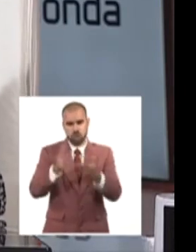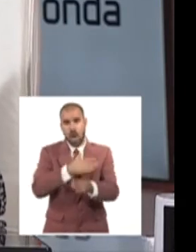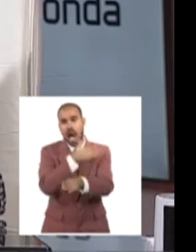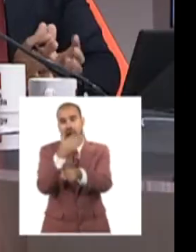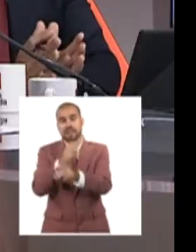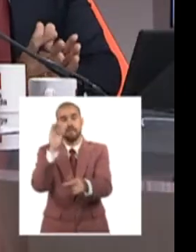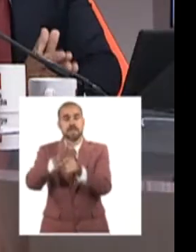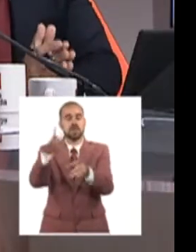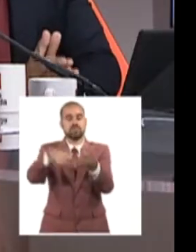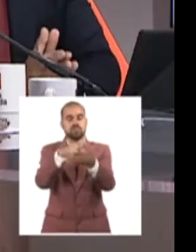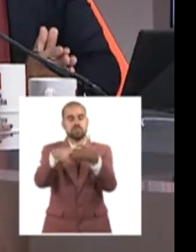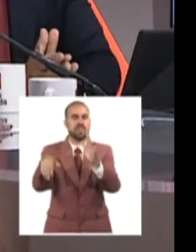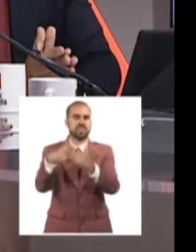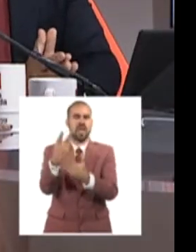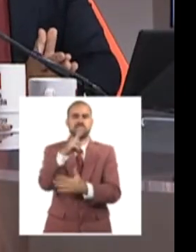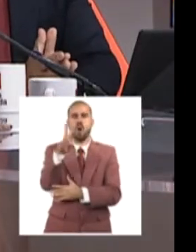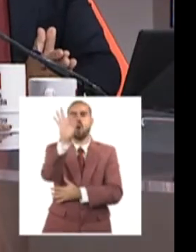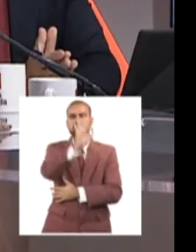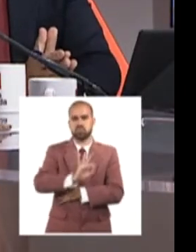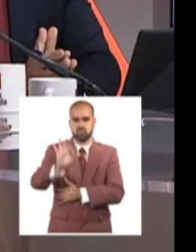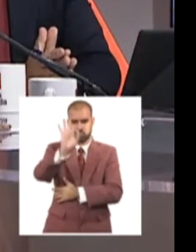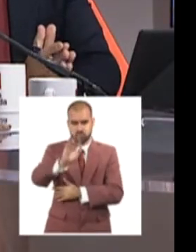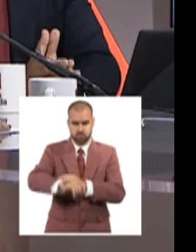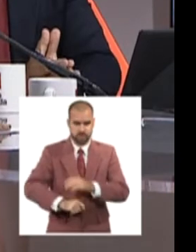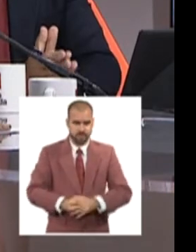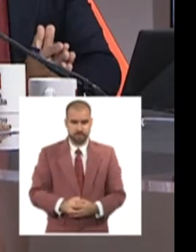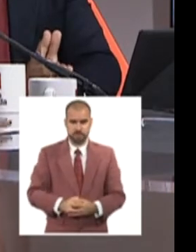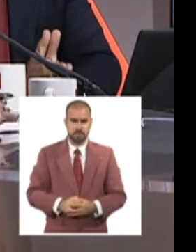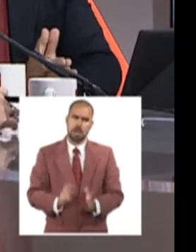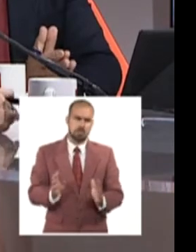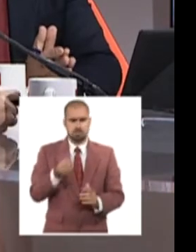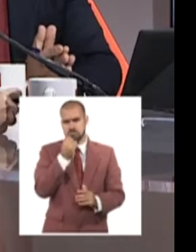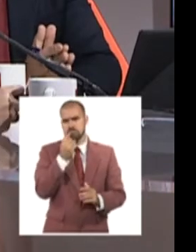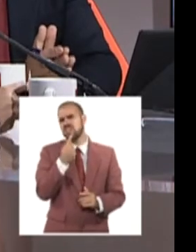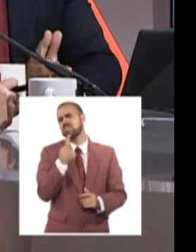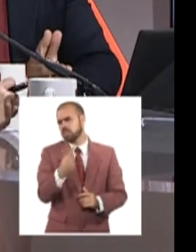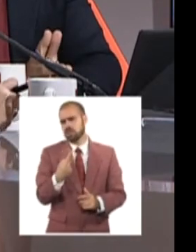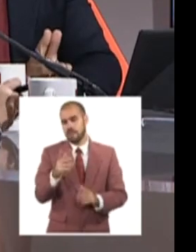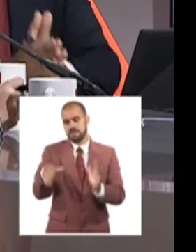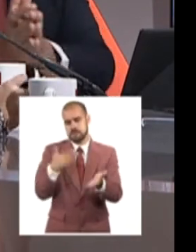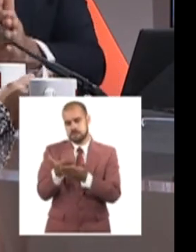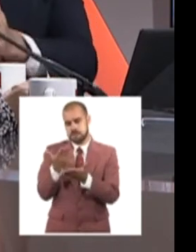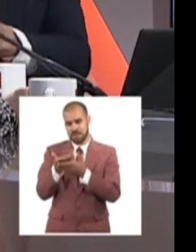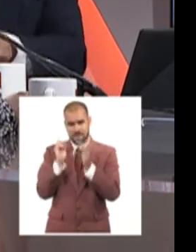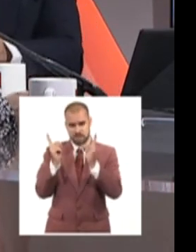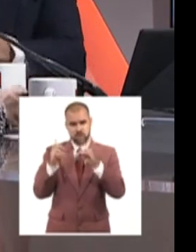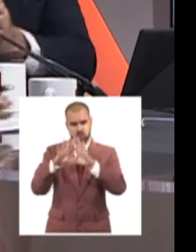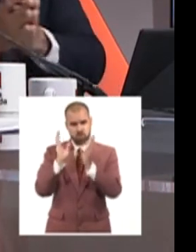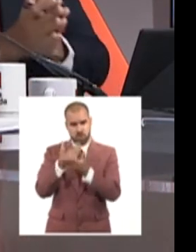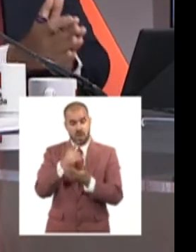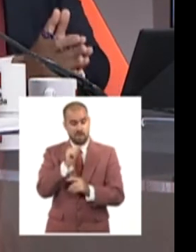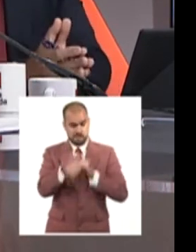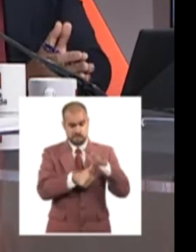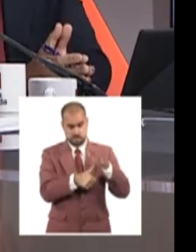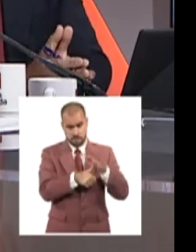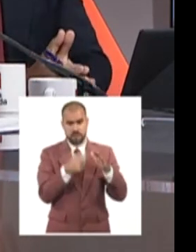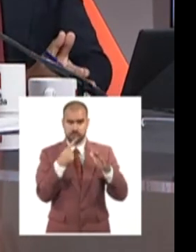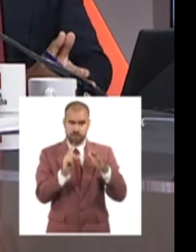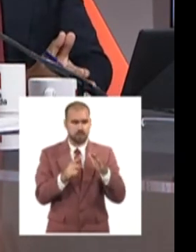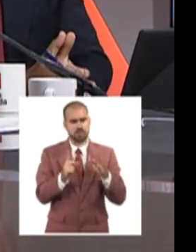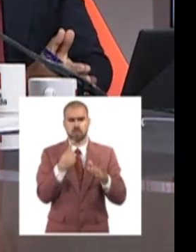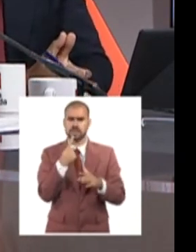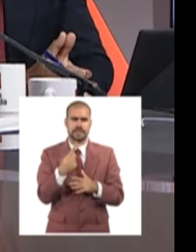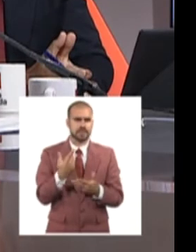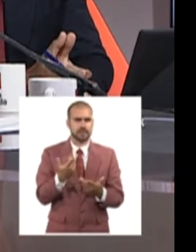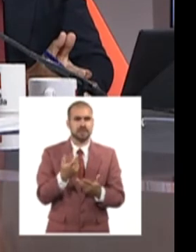octubre podemos decir entonces que esa propuesta política de evolucionar hablábamos por ejemplo de lo que sucede con con